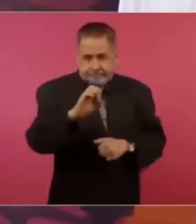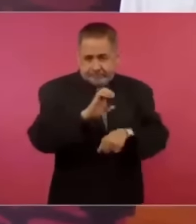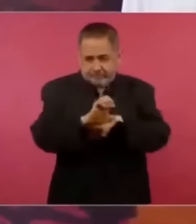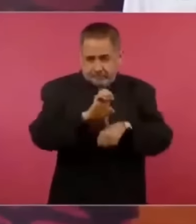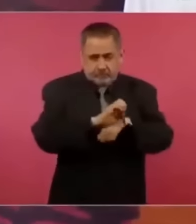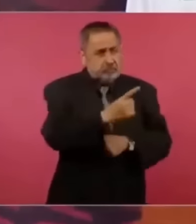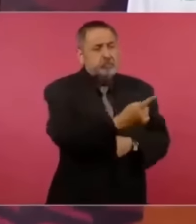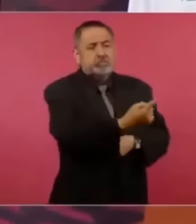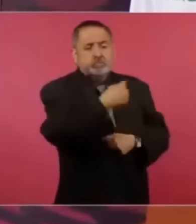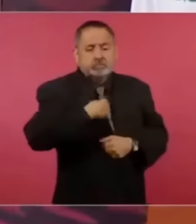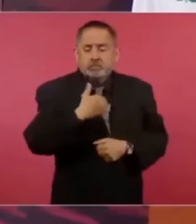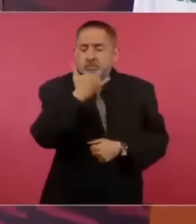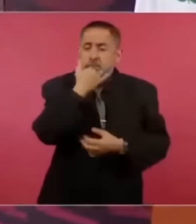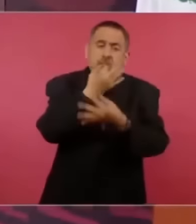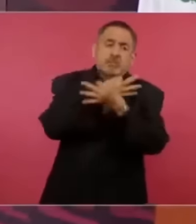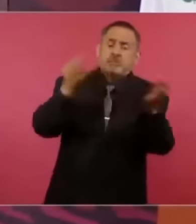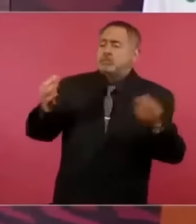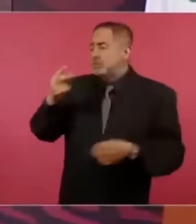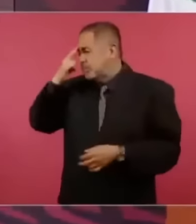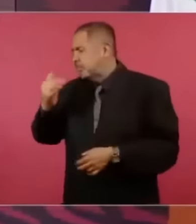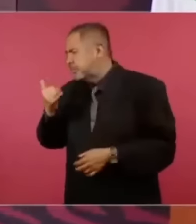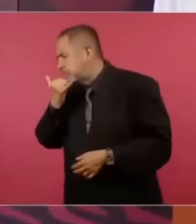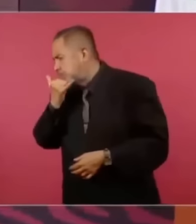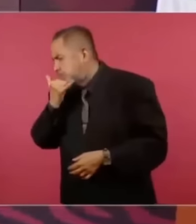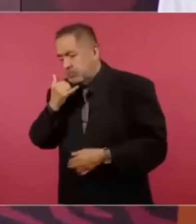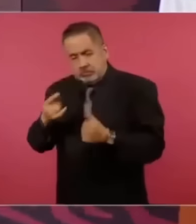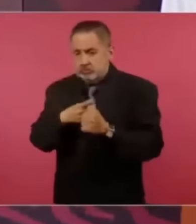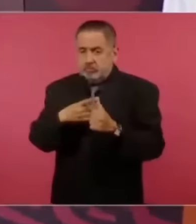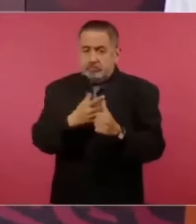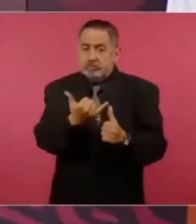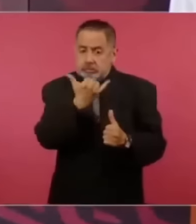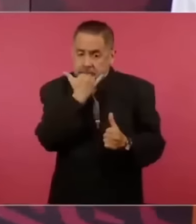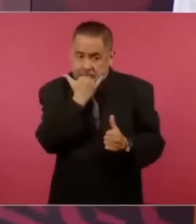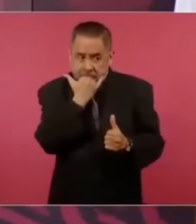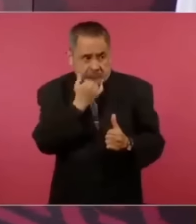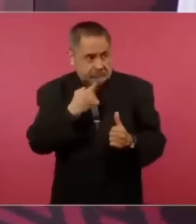una disculpa pública primero.